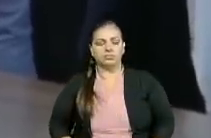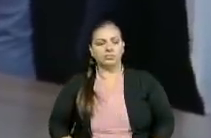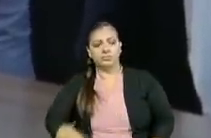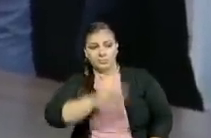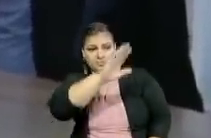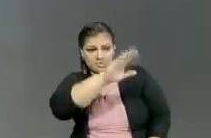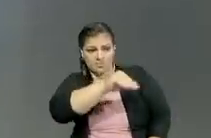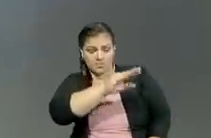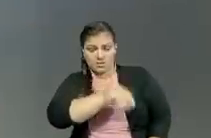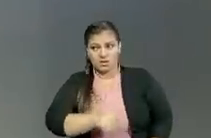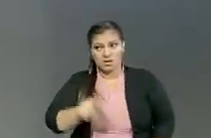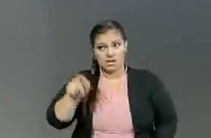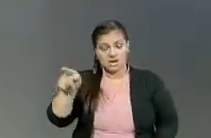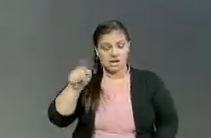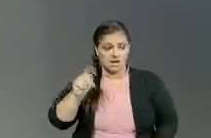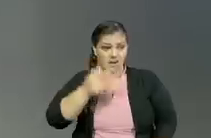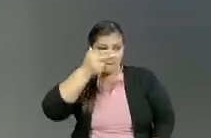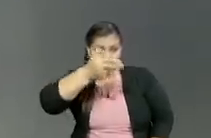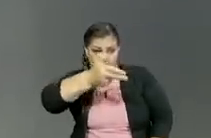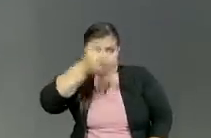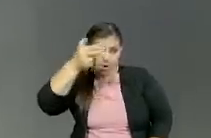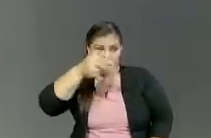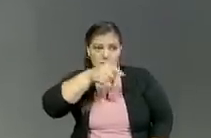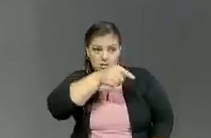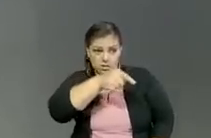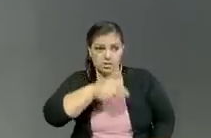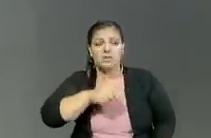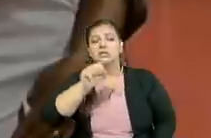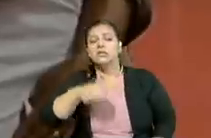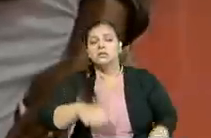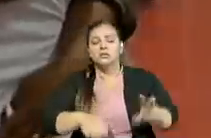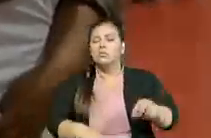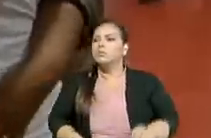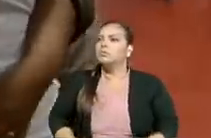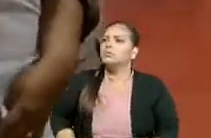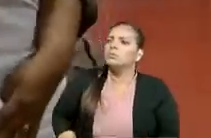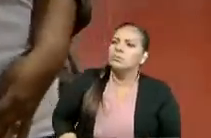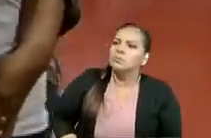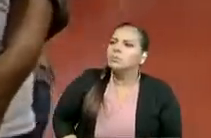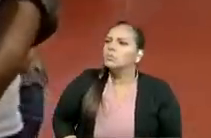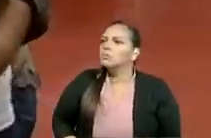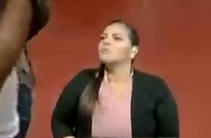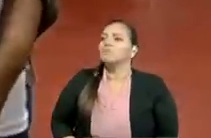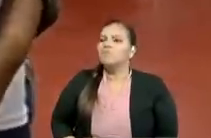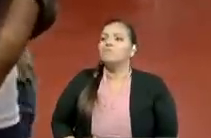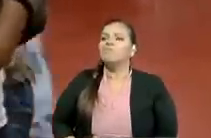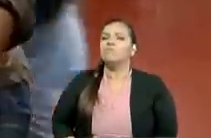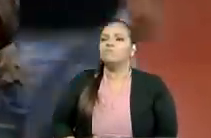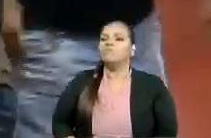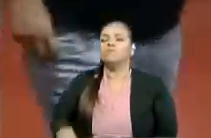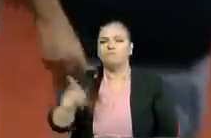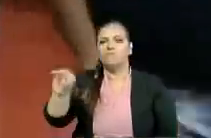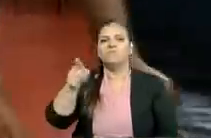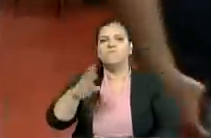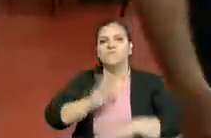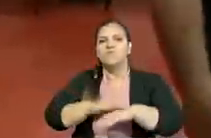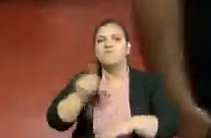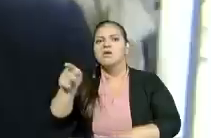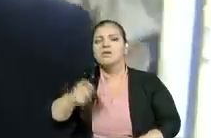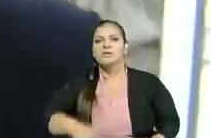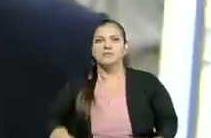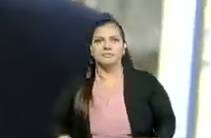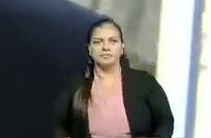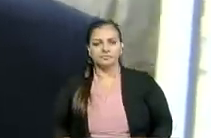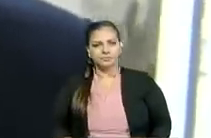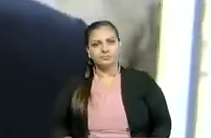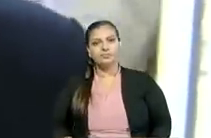carácter delictivo. Y la víctima reconoció plenamente al sujeto implicado, quien fue puesto a órdenes de las autoridades, mientras que la motocicleta